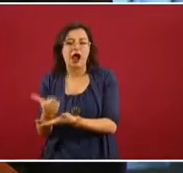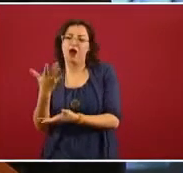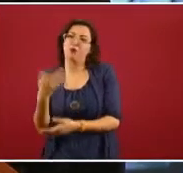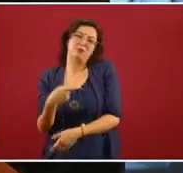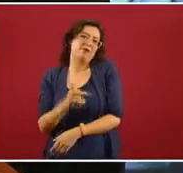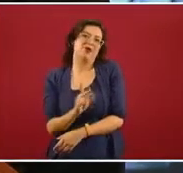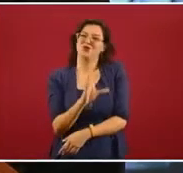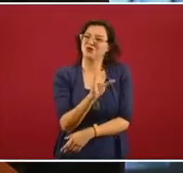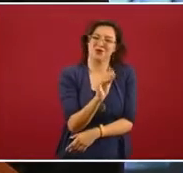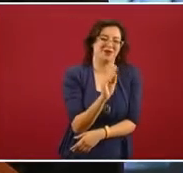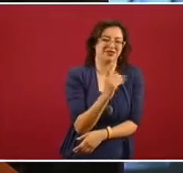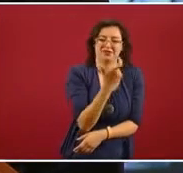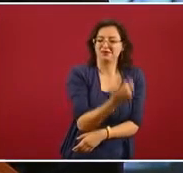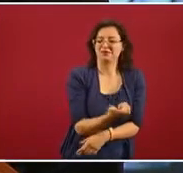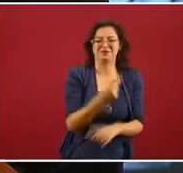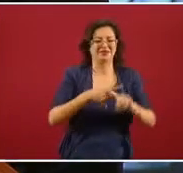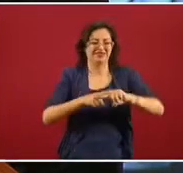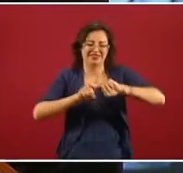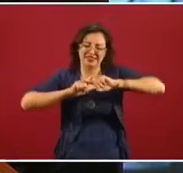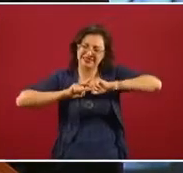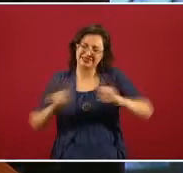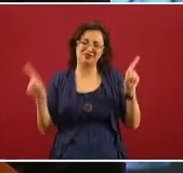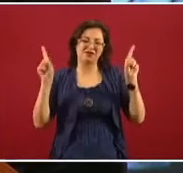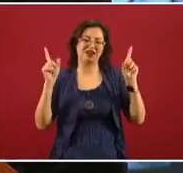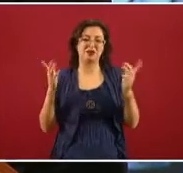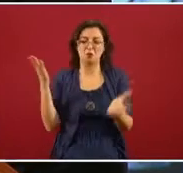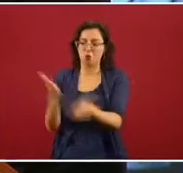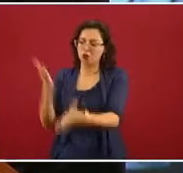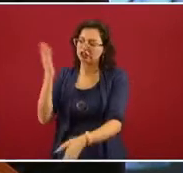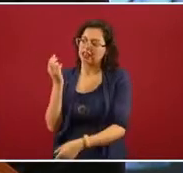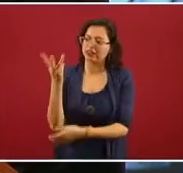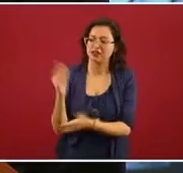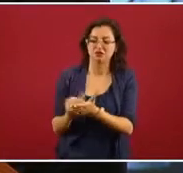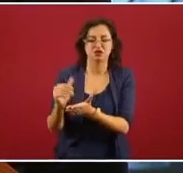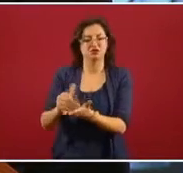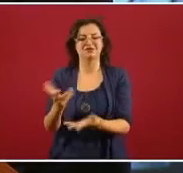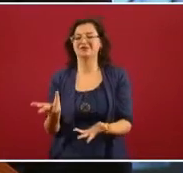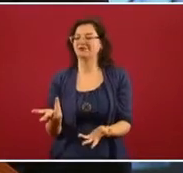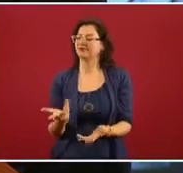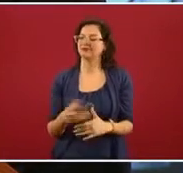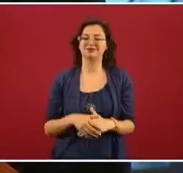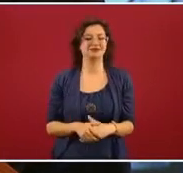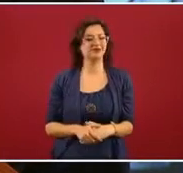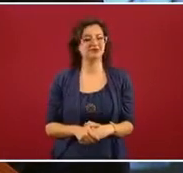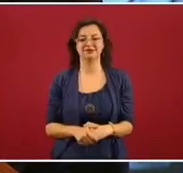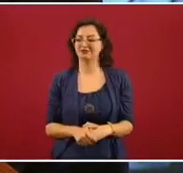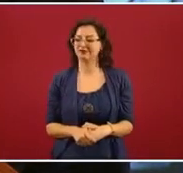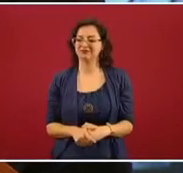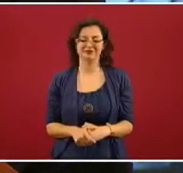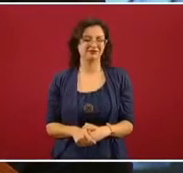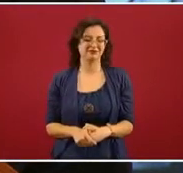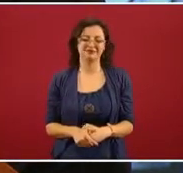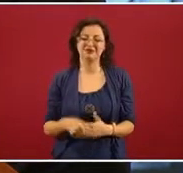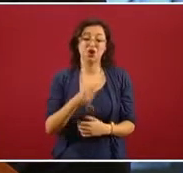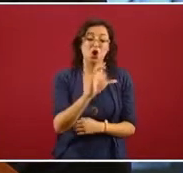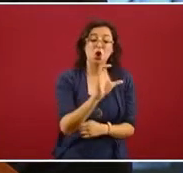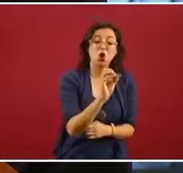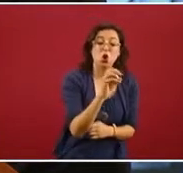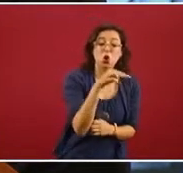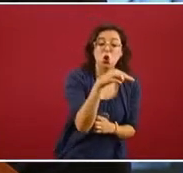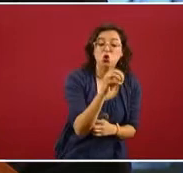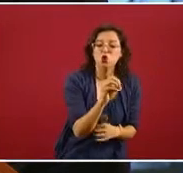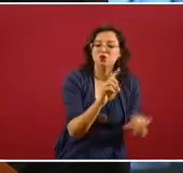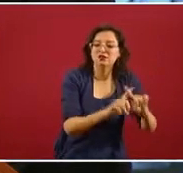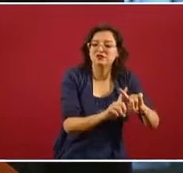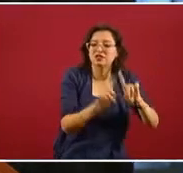pero no como para multarlo con 3 millones de pesos. En general hay estabilidad